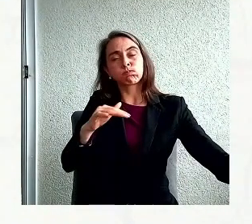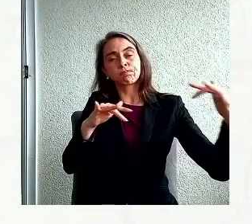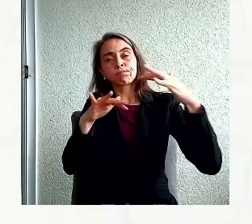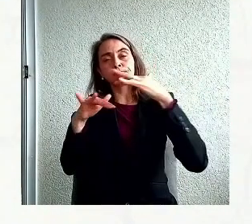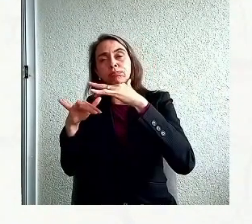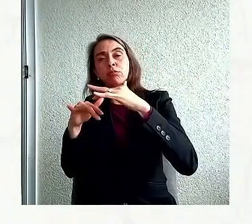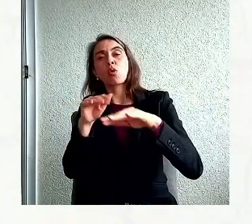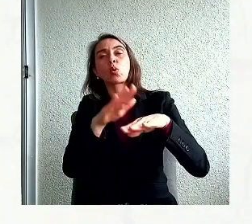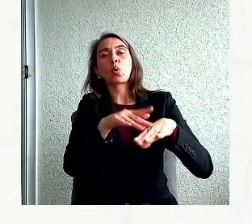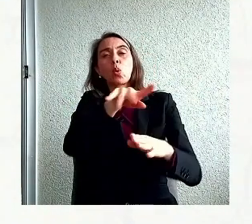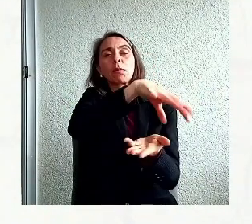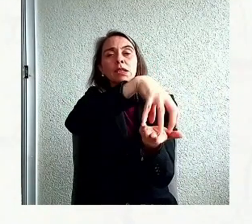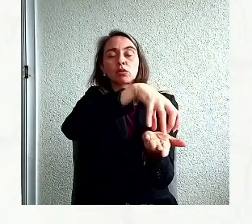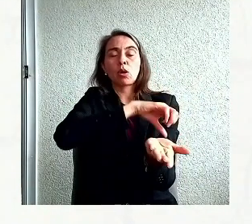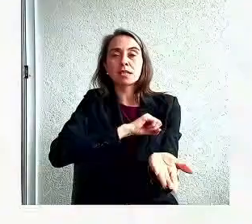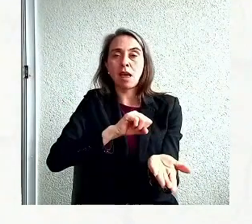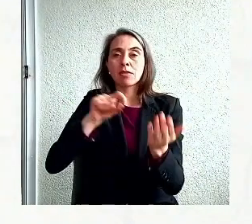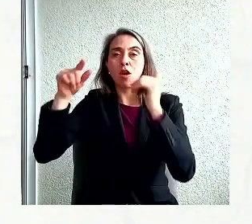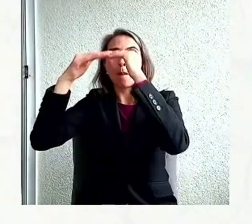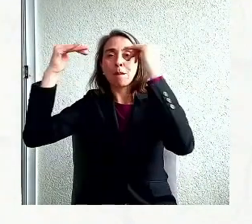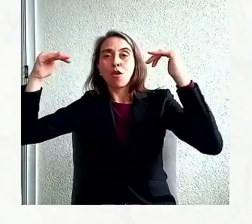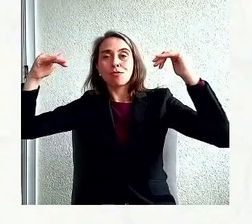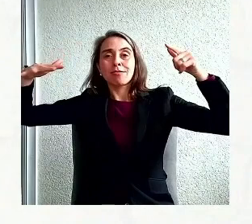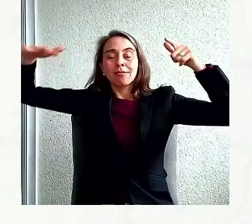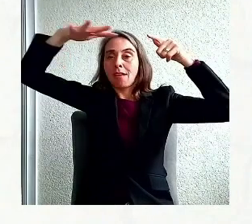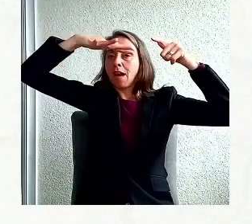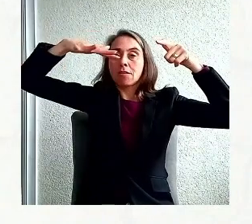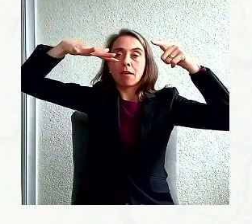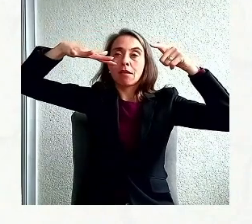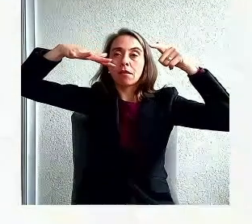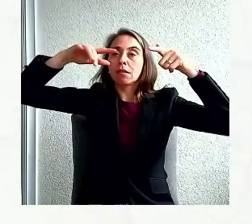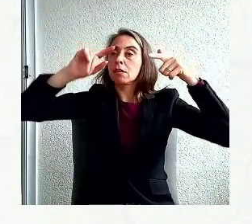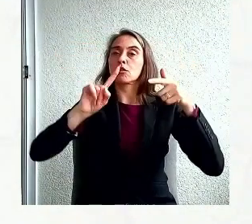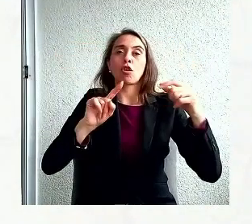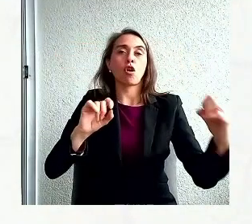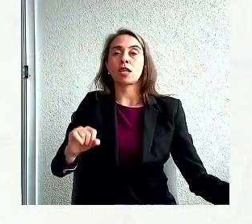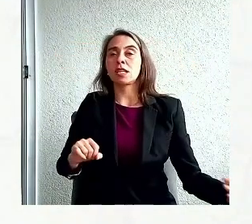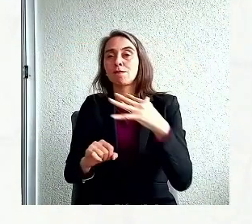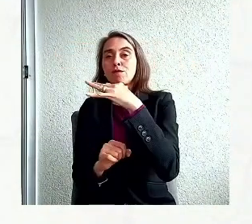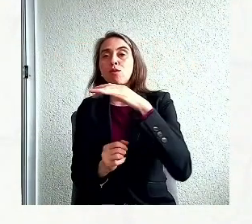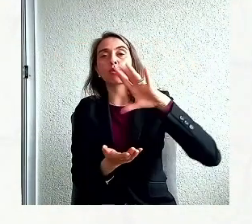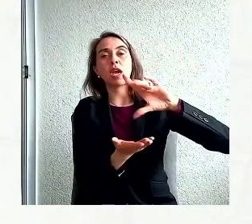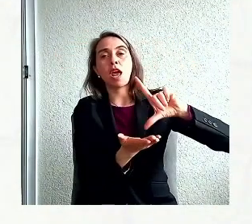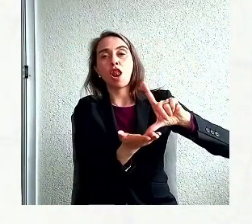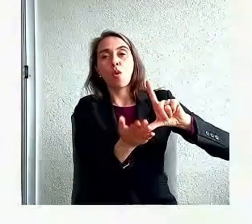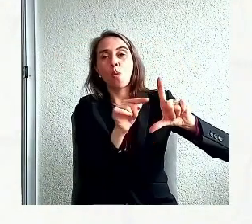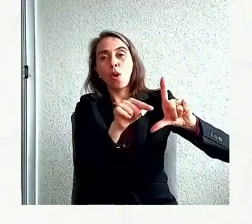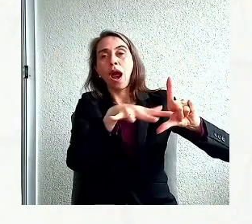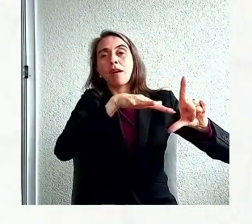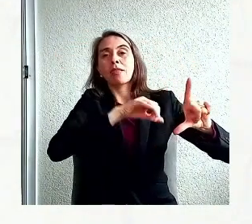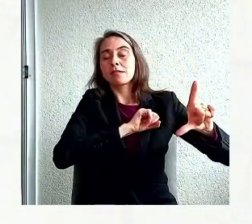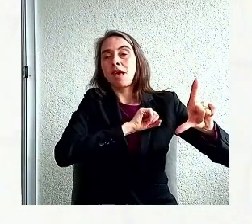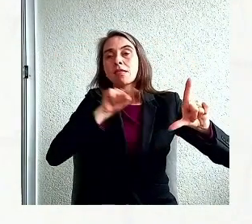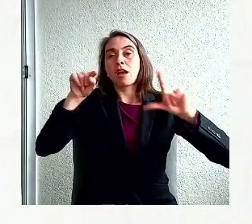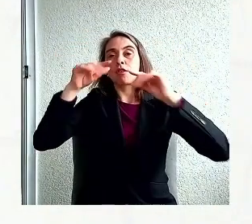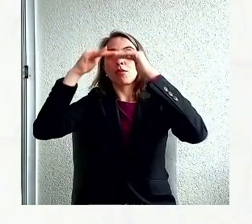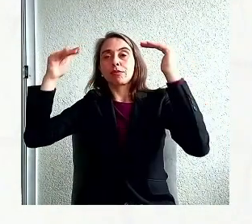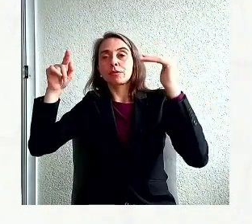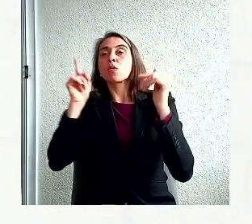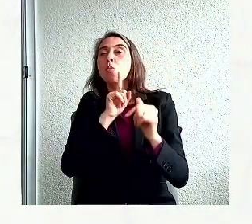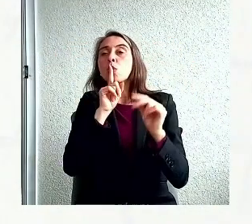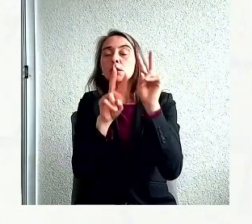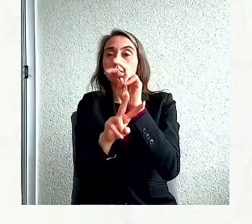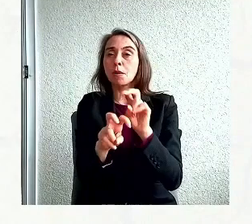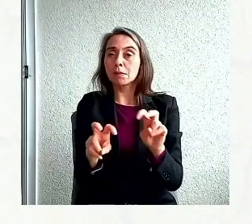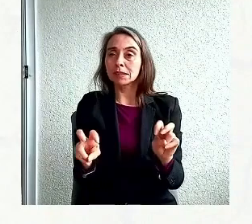justamente este estudio lo que hicimos fue un estudio de área de superficie en el glaciar Bello, mediante procesamiento de imágenes Landsat, y ahí nos indica